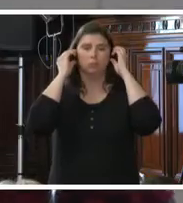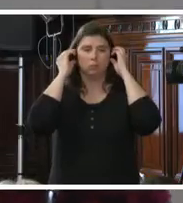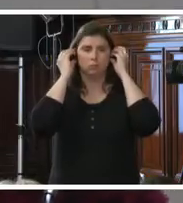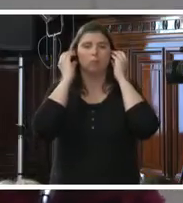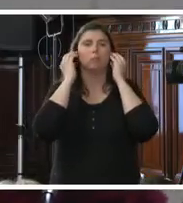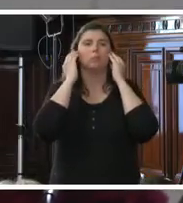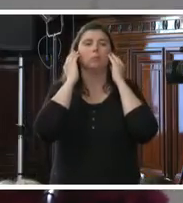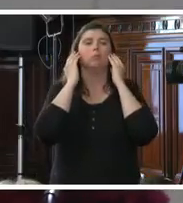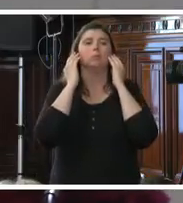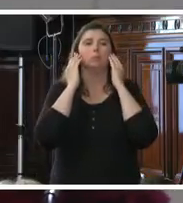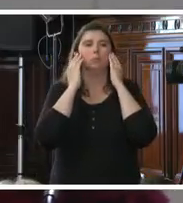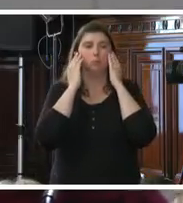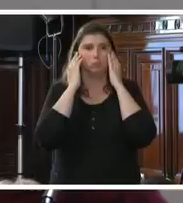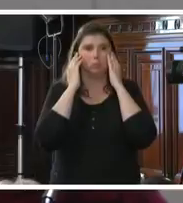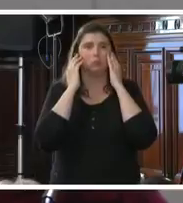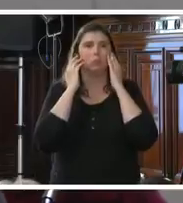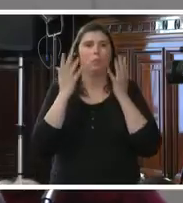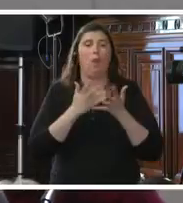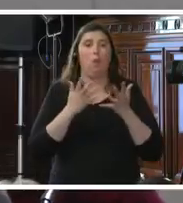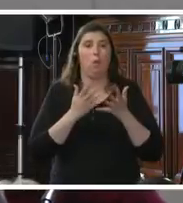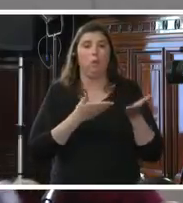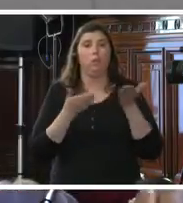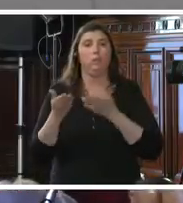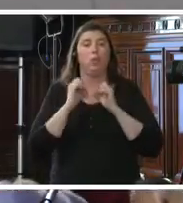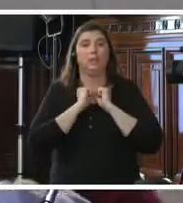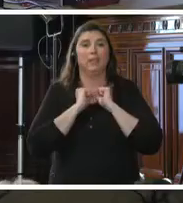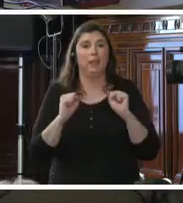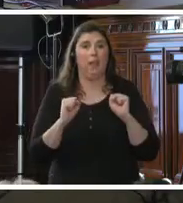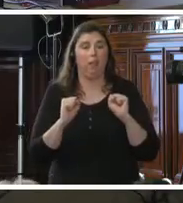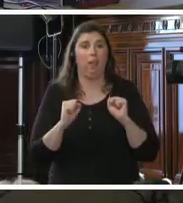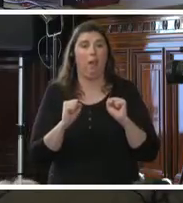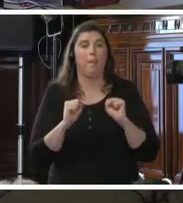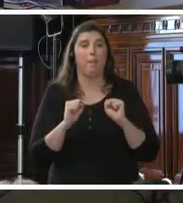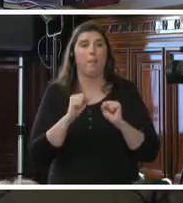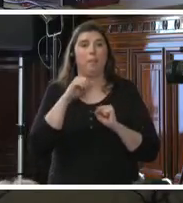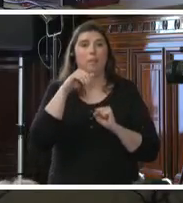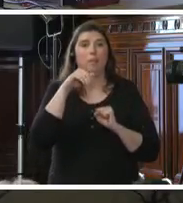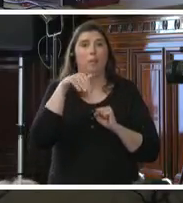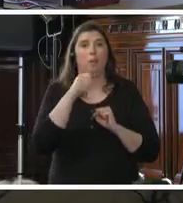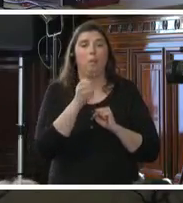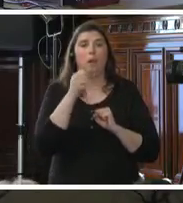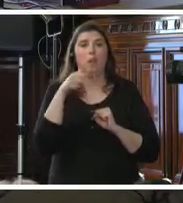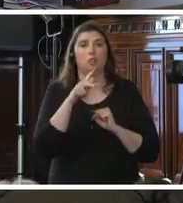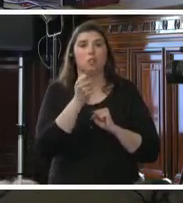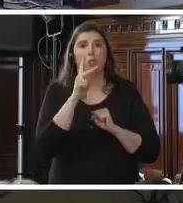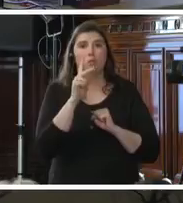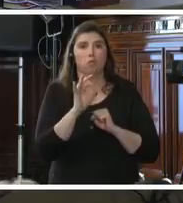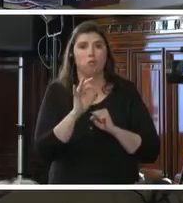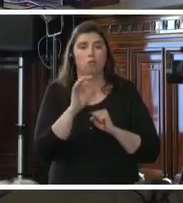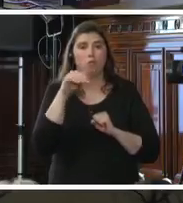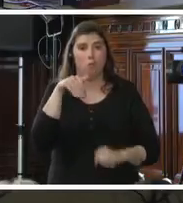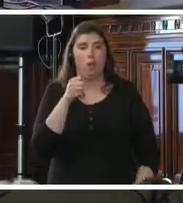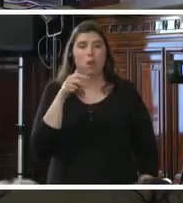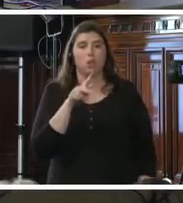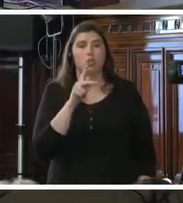Ahora invito a la secretaria ejecutiva, Elizabeth Machado. Sí,